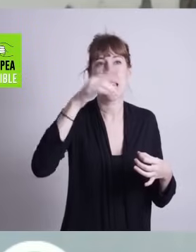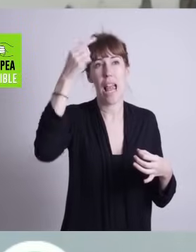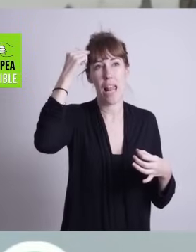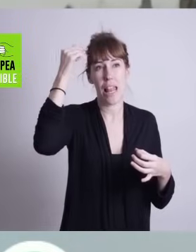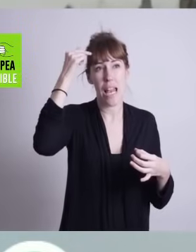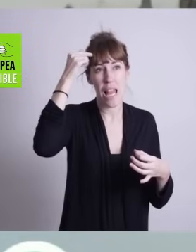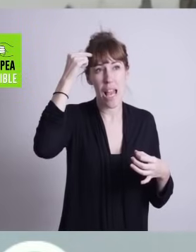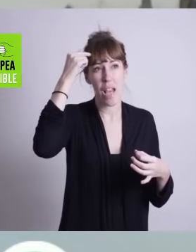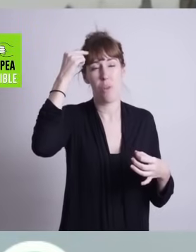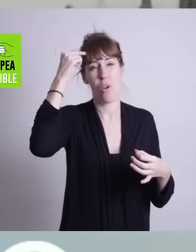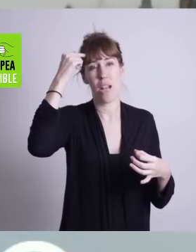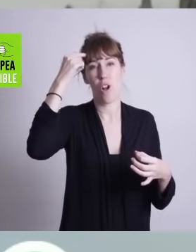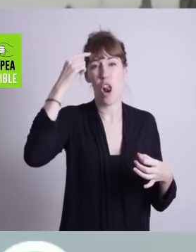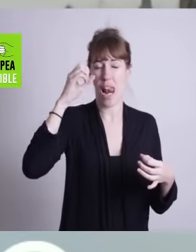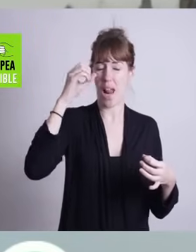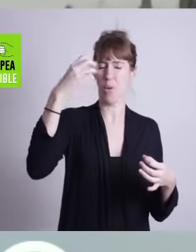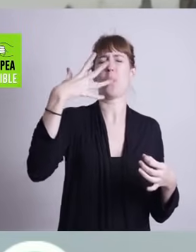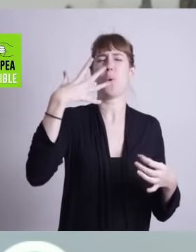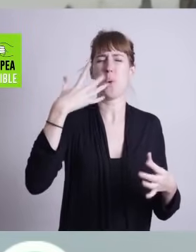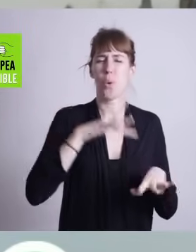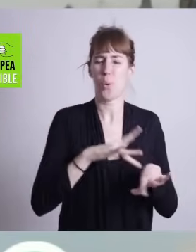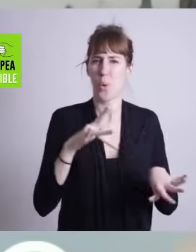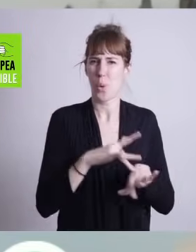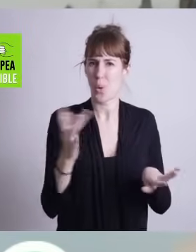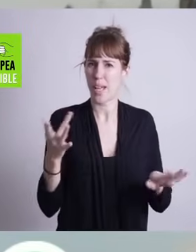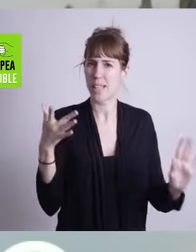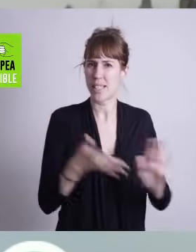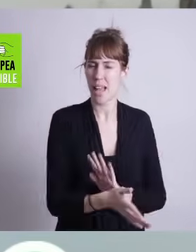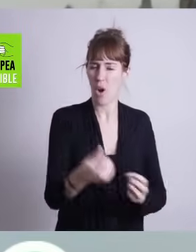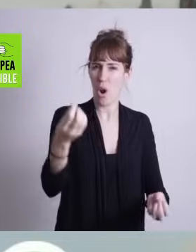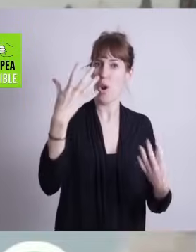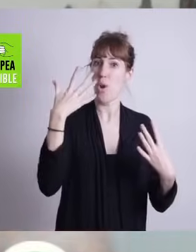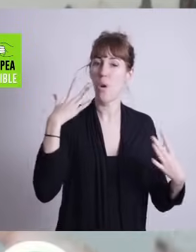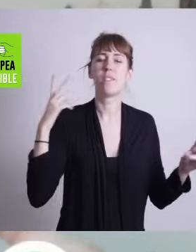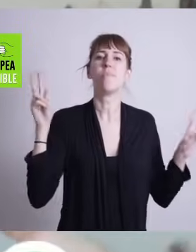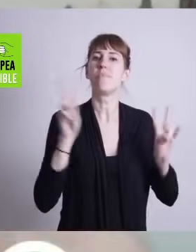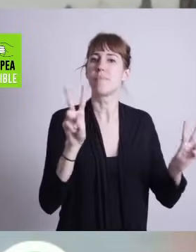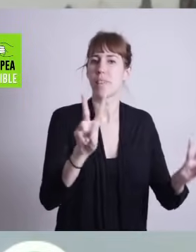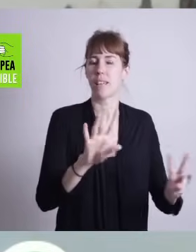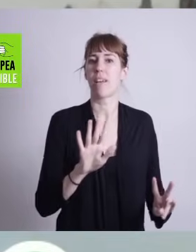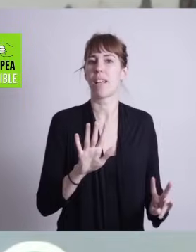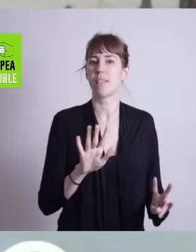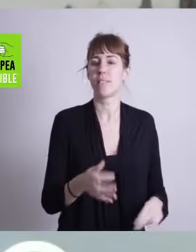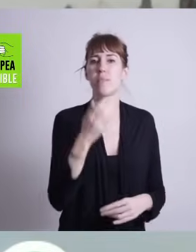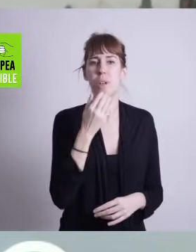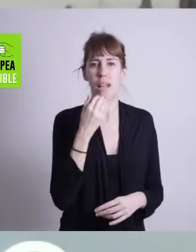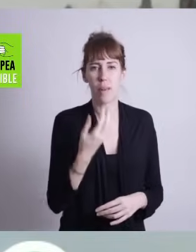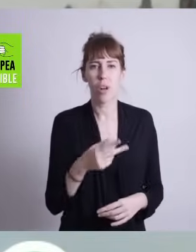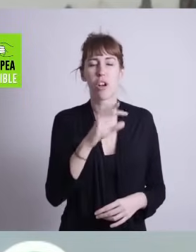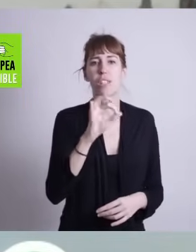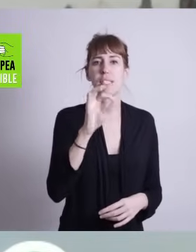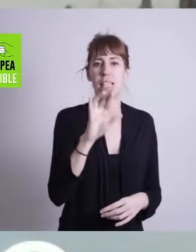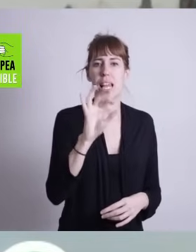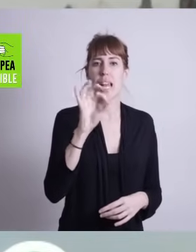es fotosensible, por lo tanto, con la luz, lo que hacemos es que la activamos para determinadas funciones, como es la producción de serotonina,